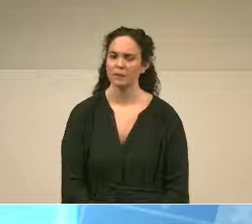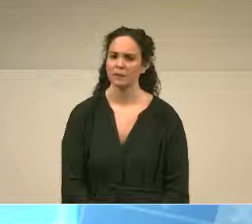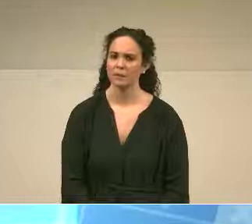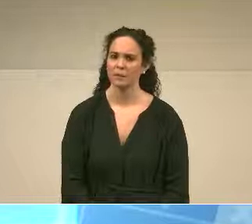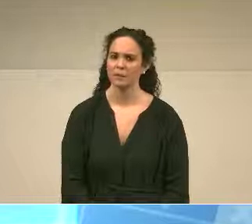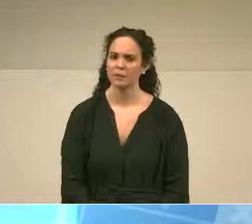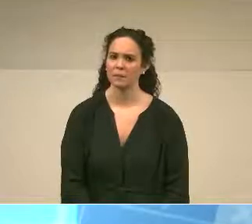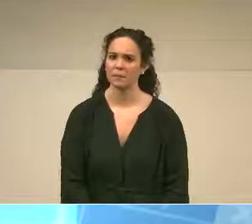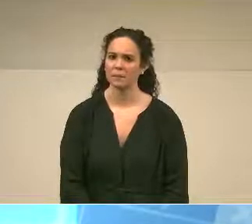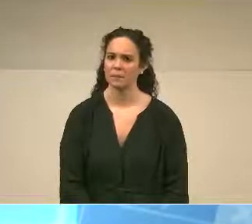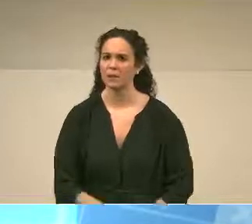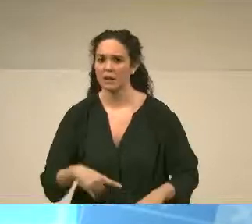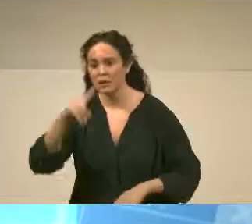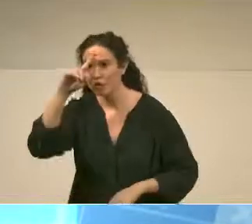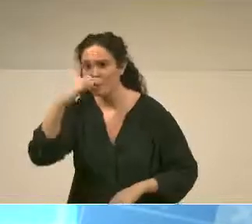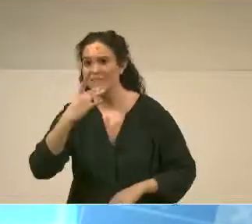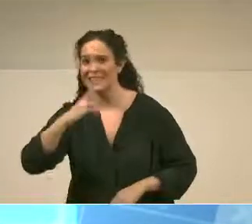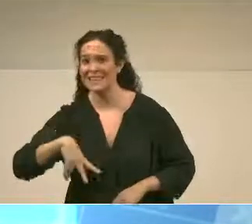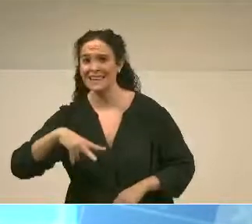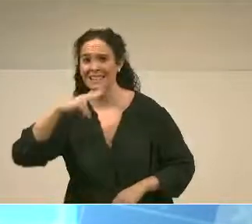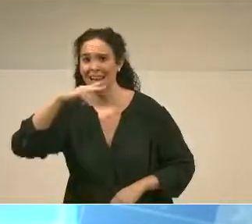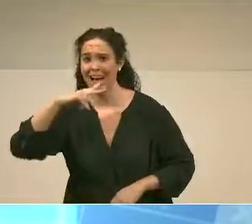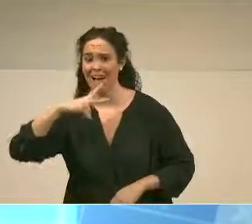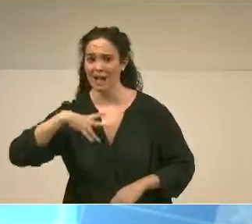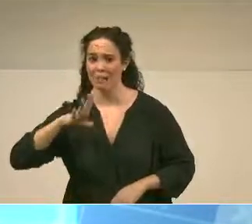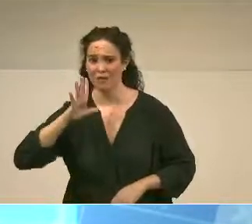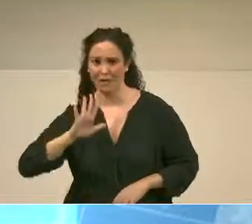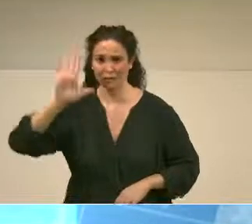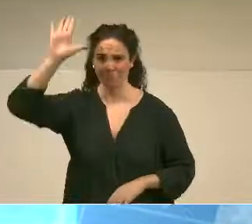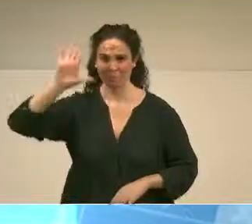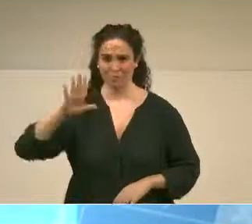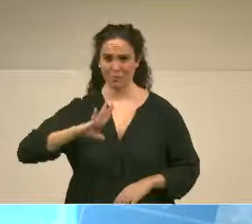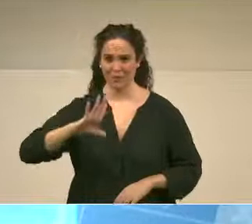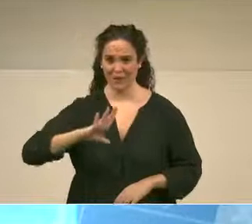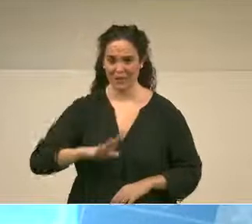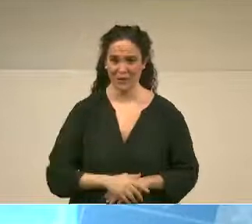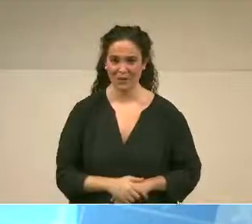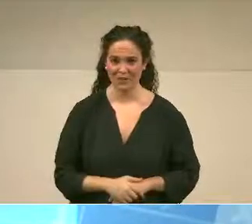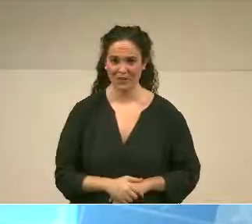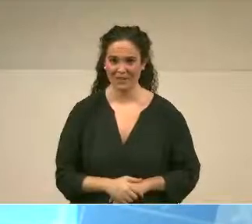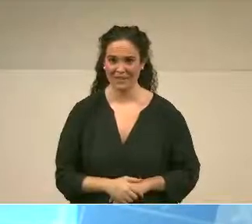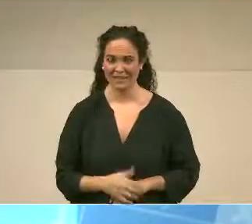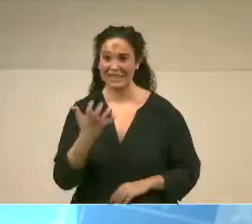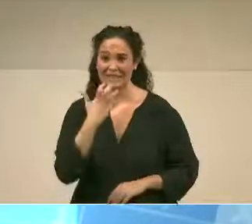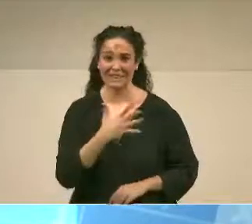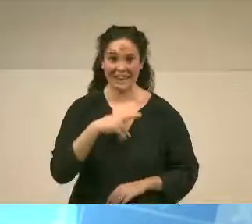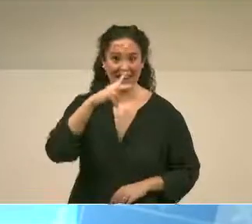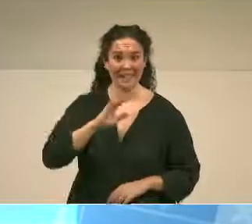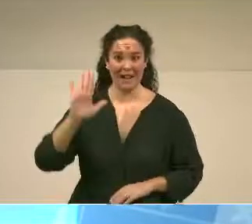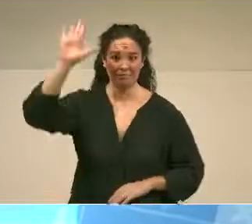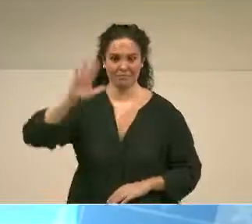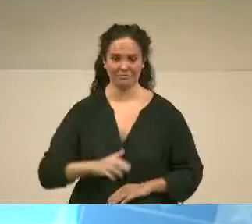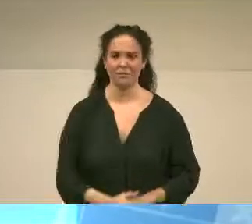Hemendik ez da ikusten norkitza egiten duen. Nik ezagutu zaitu ustez, baina agian Arantxak eta Gotzonek ez. Jaso, beso, mesedez.